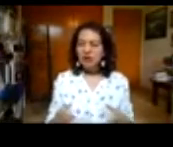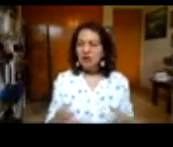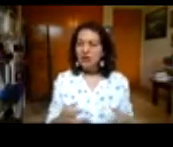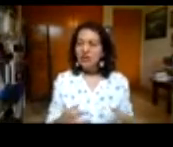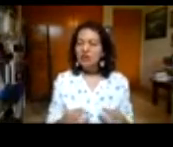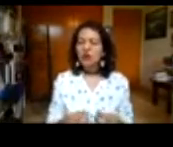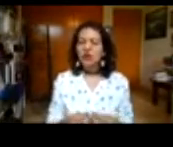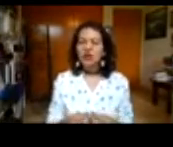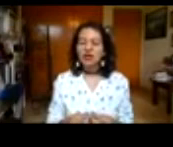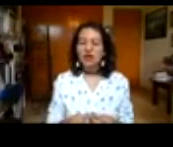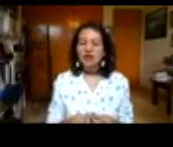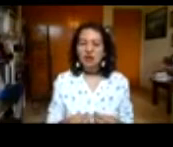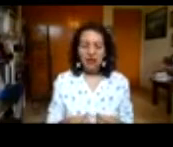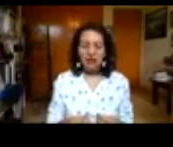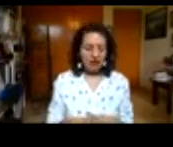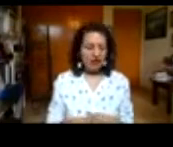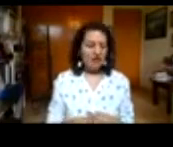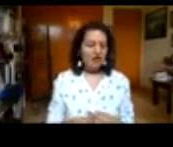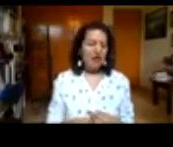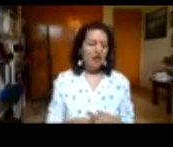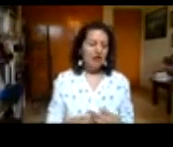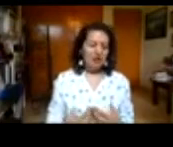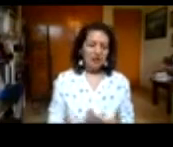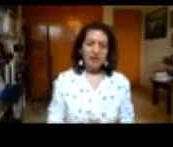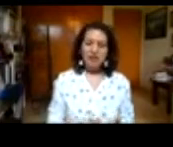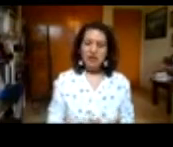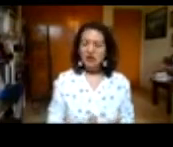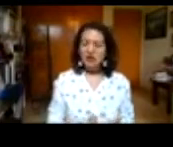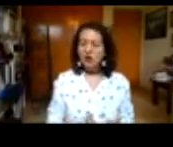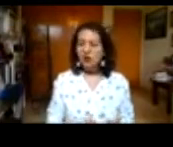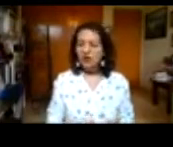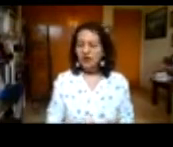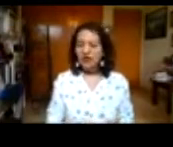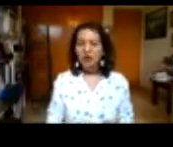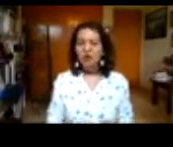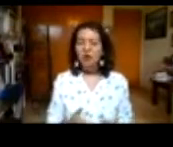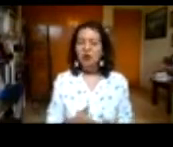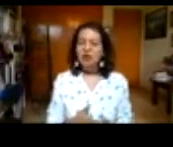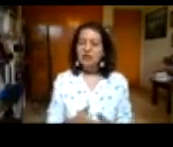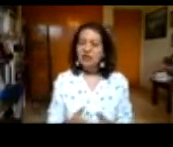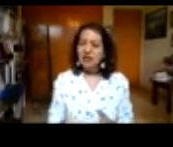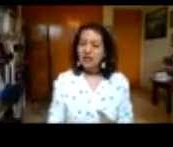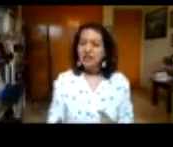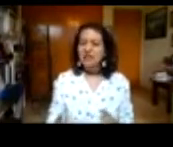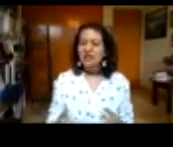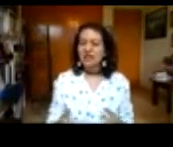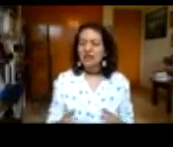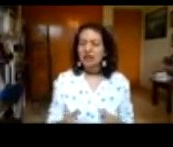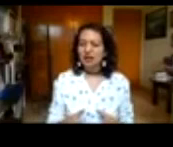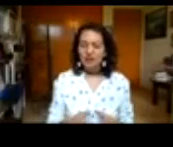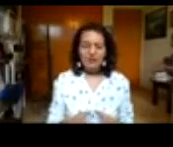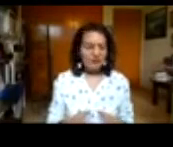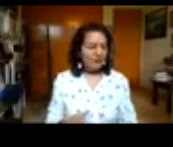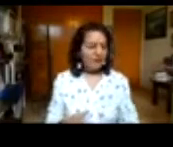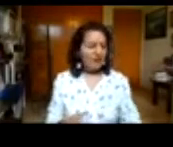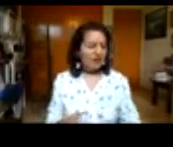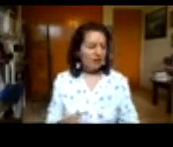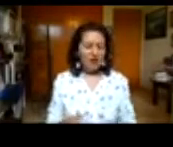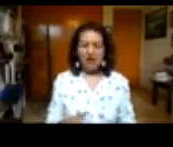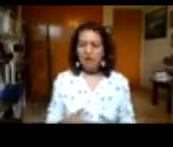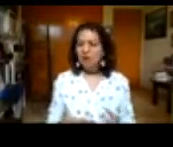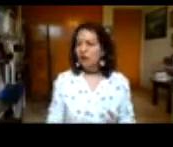también terminando de delimitar, y del diseño gráfico, son las guías